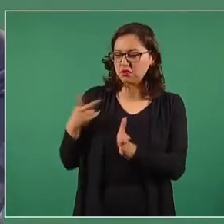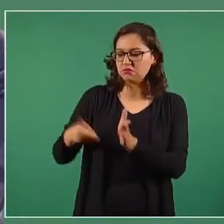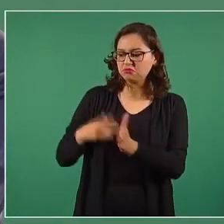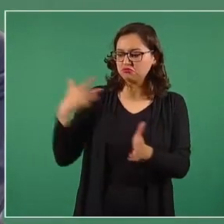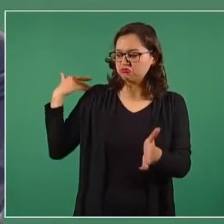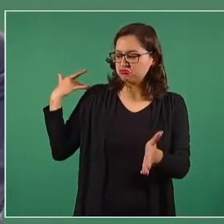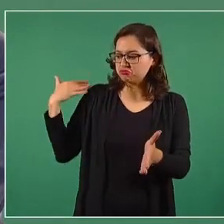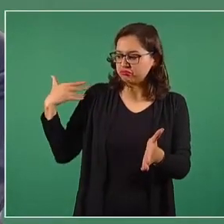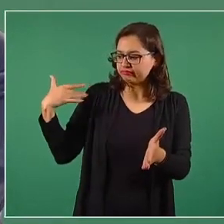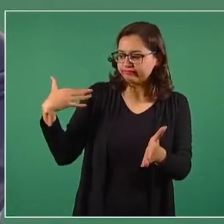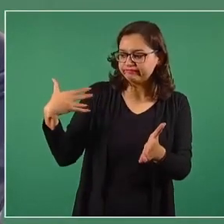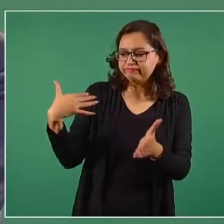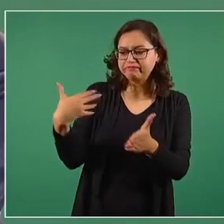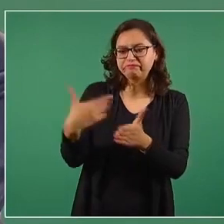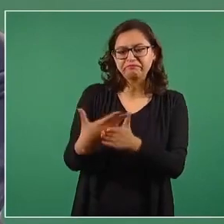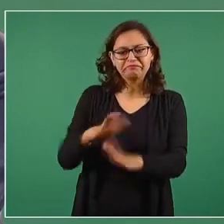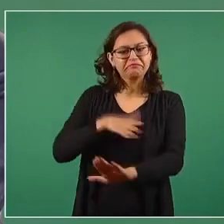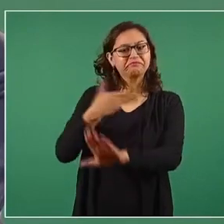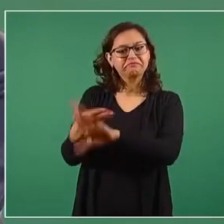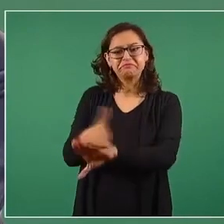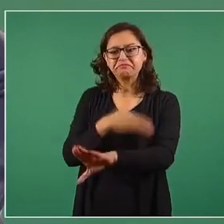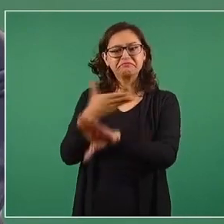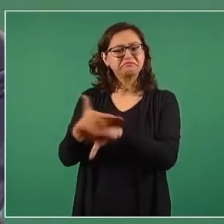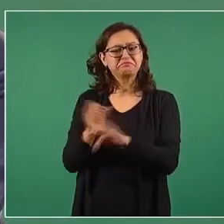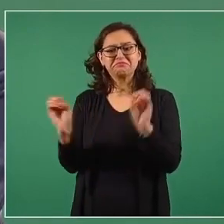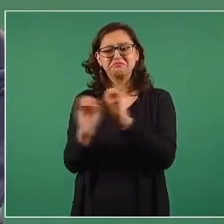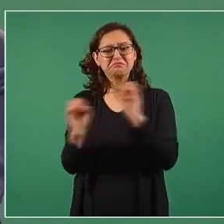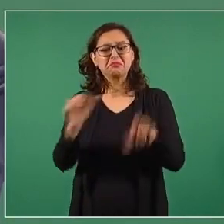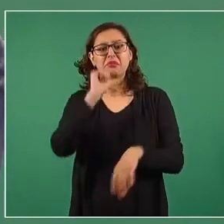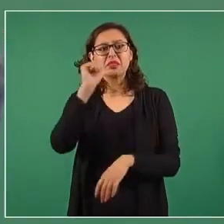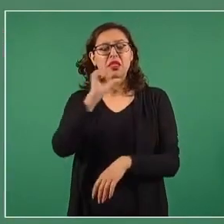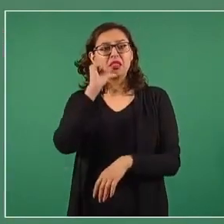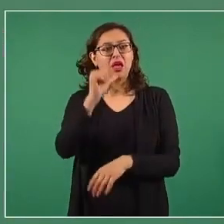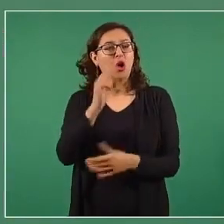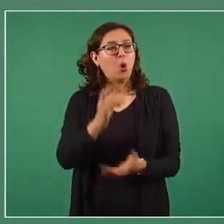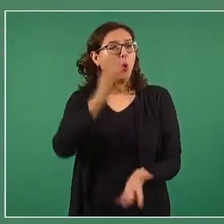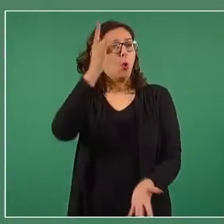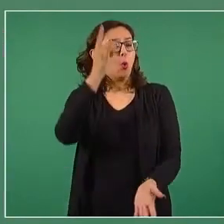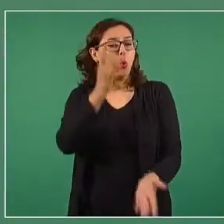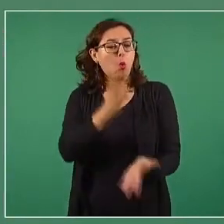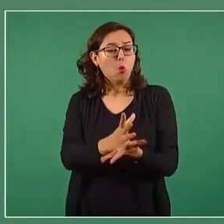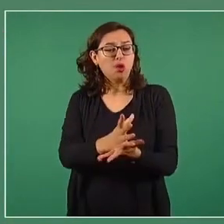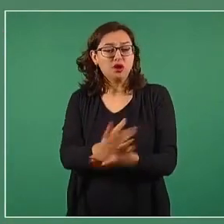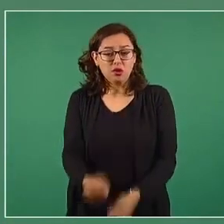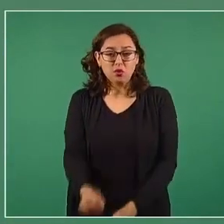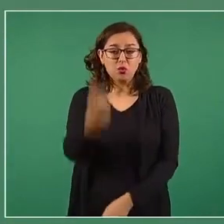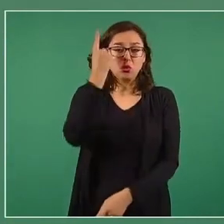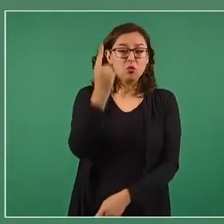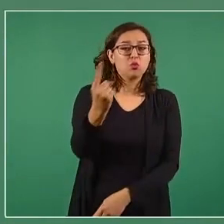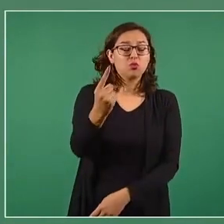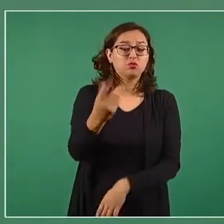una campaña así, en contra, fue el apóstol de la democracia,